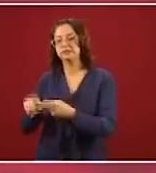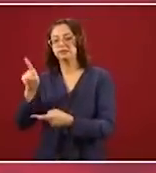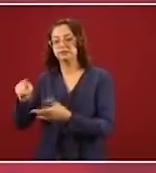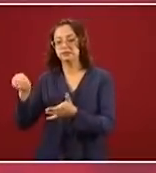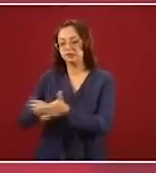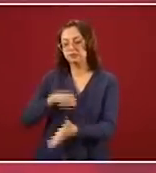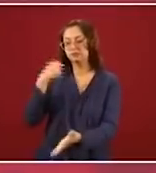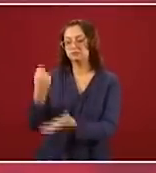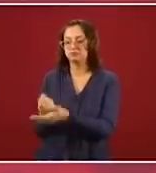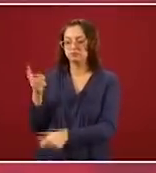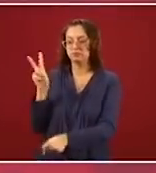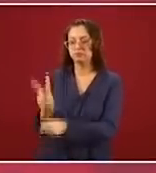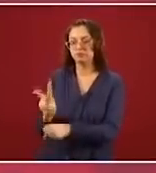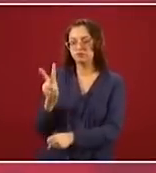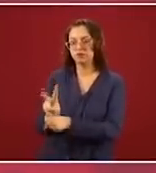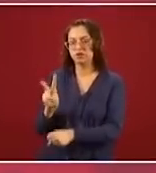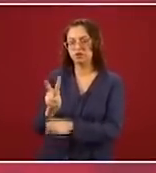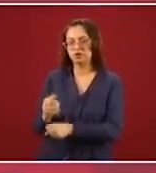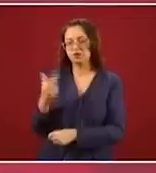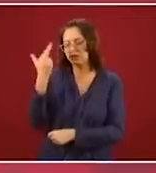en observación.